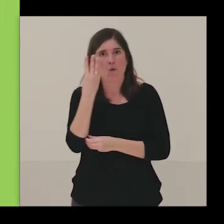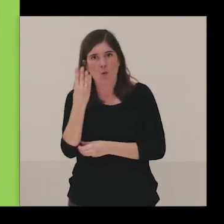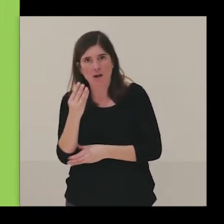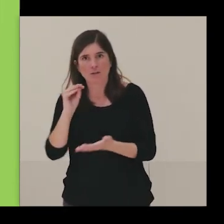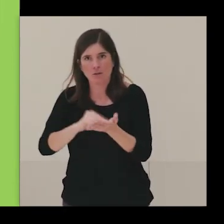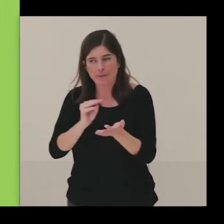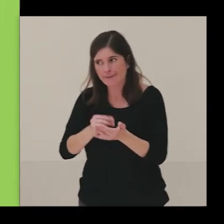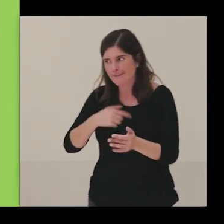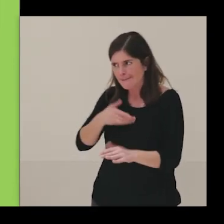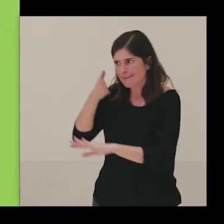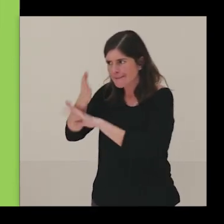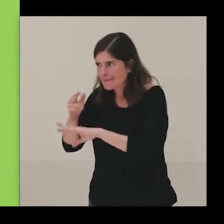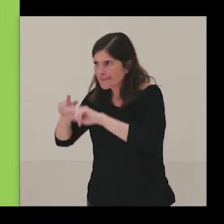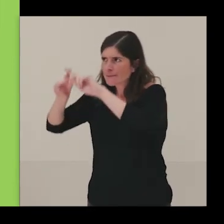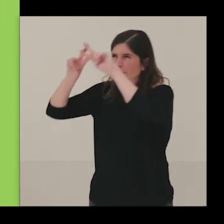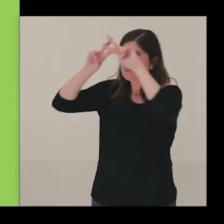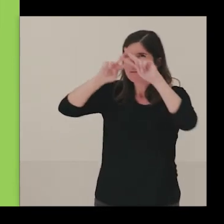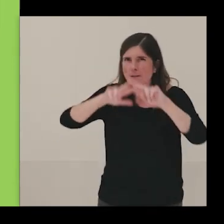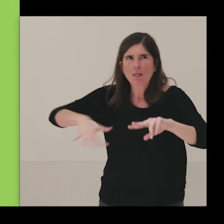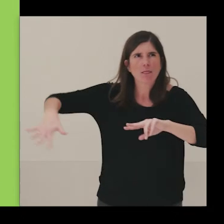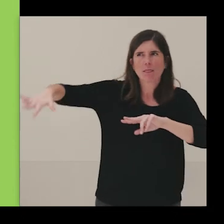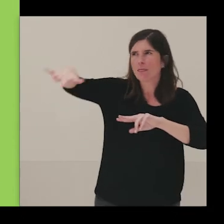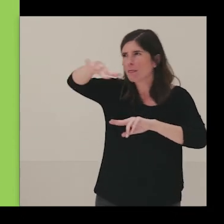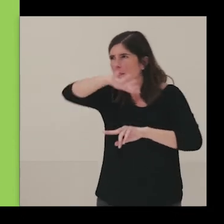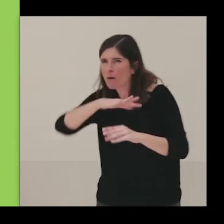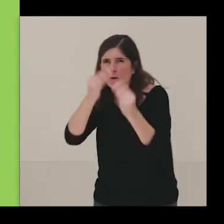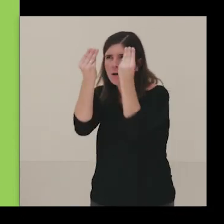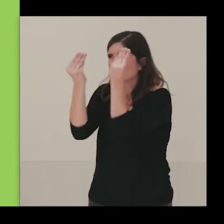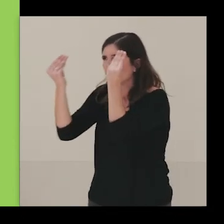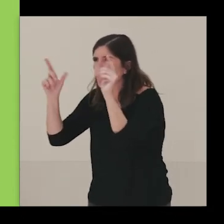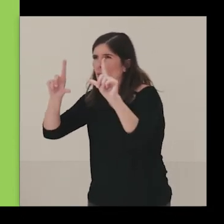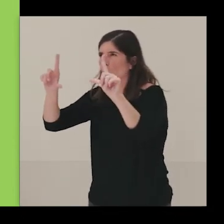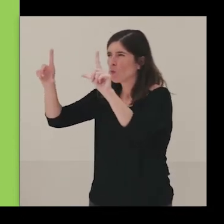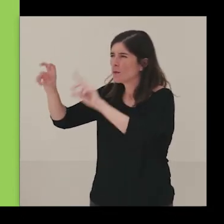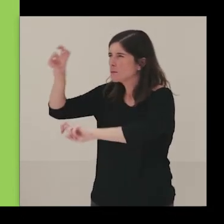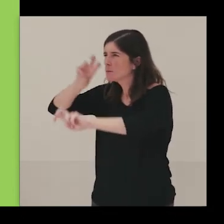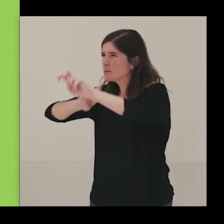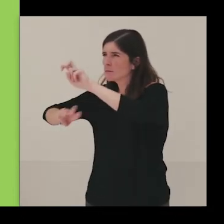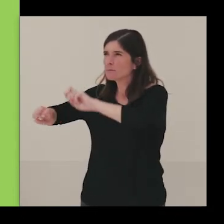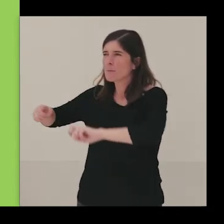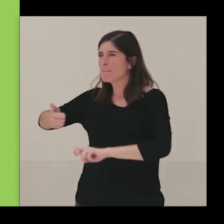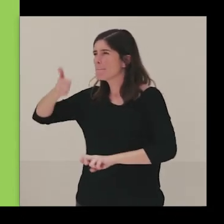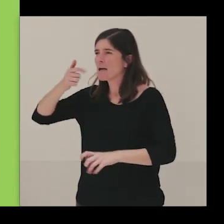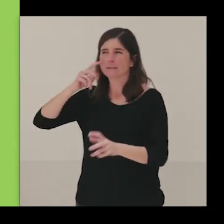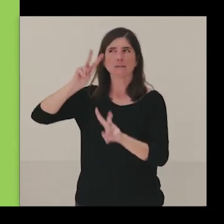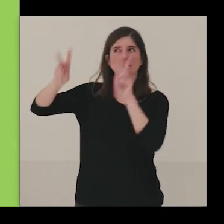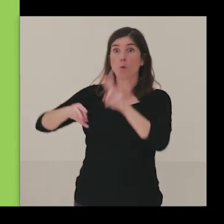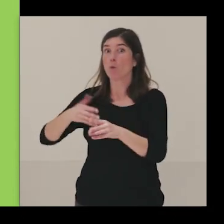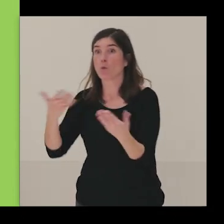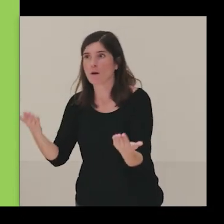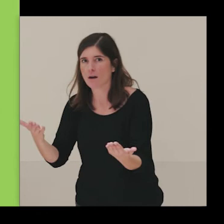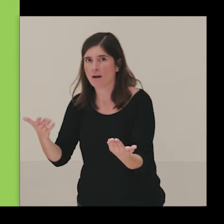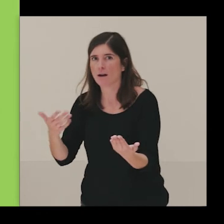ir localizando al final la manera de visitarlo, haciendo hitos significativos. ¿Ven esas figuras planas